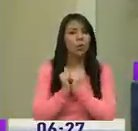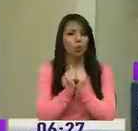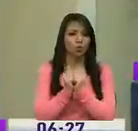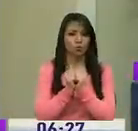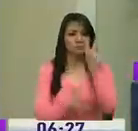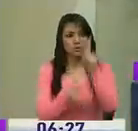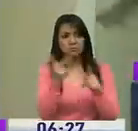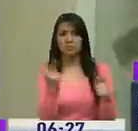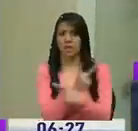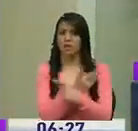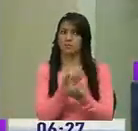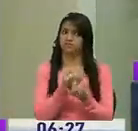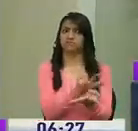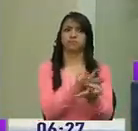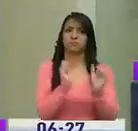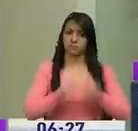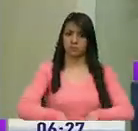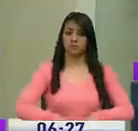los